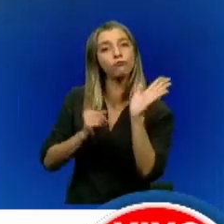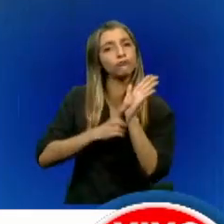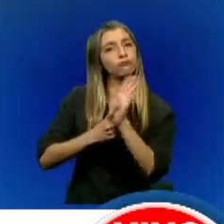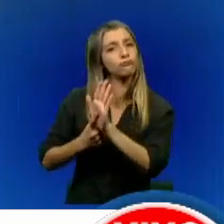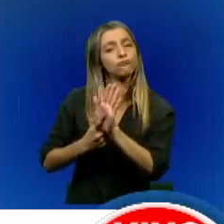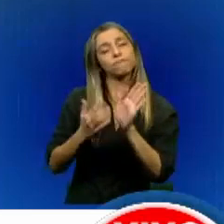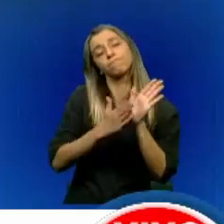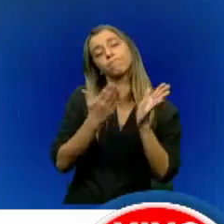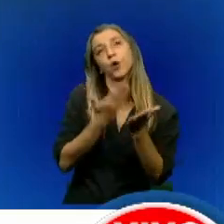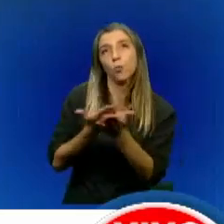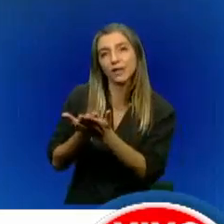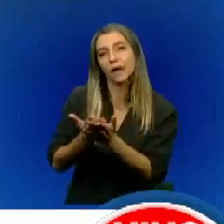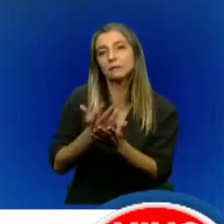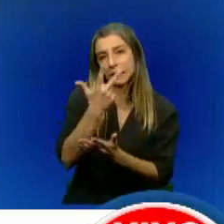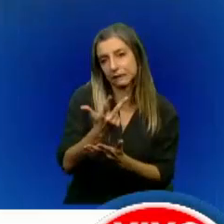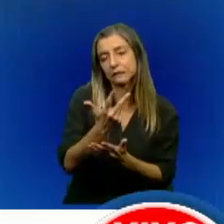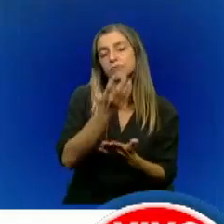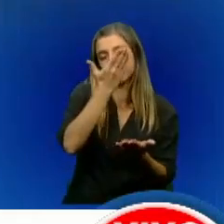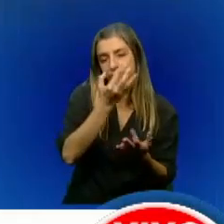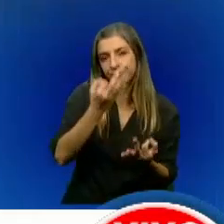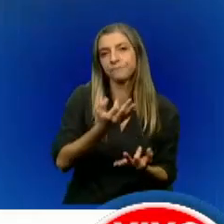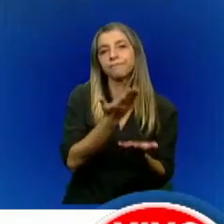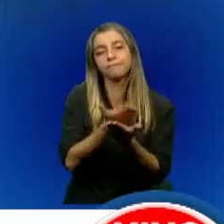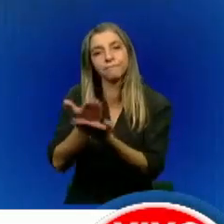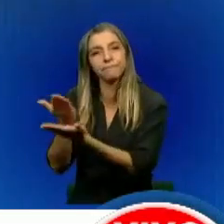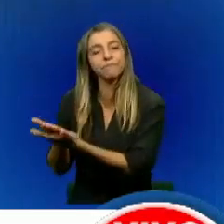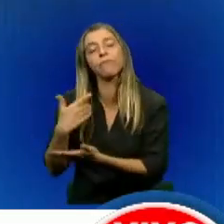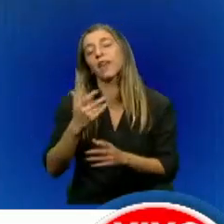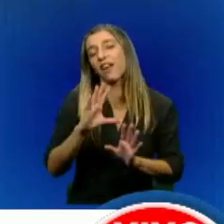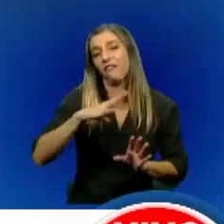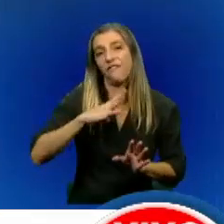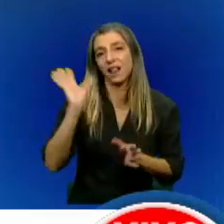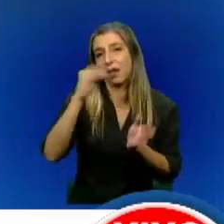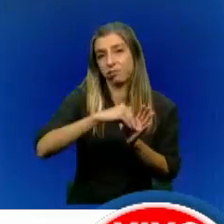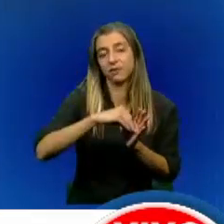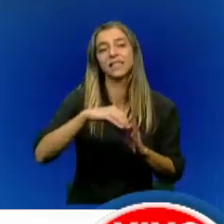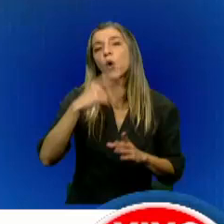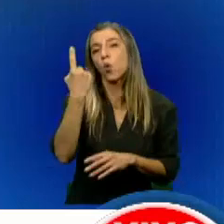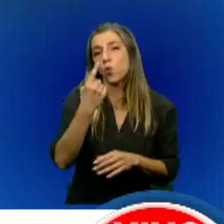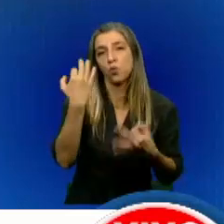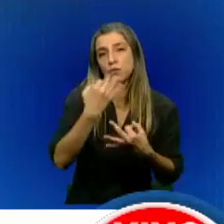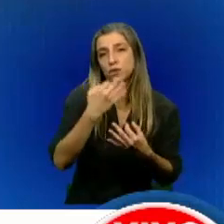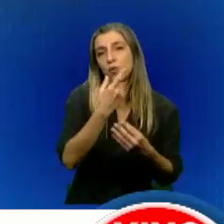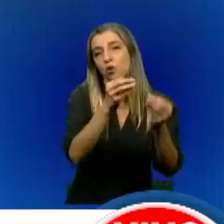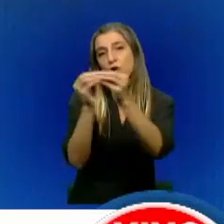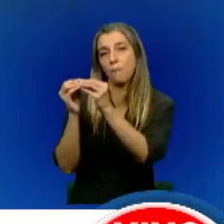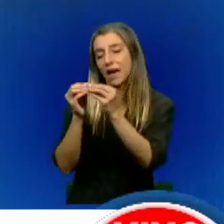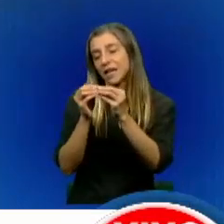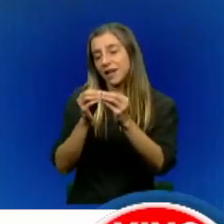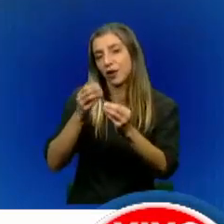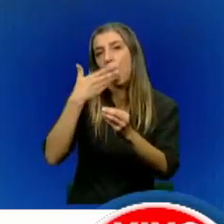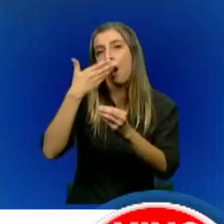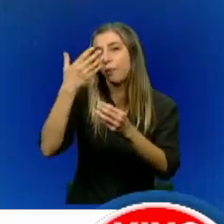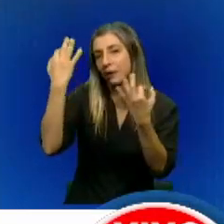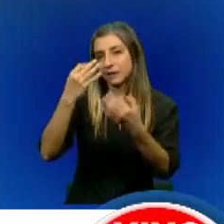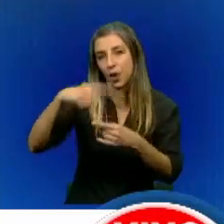dos propuestas, tres en realidad, que habíamos hecho que no se incorporaron. De una seguramente van a hablar muchos, así que les voy a dejar el uso de la